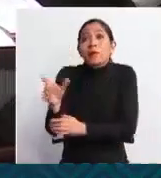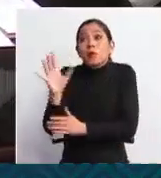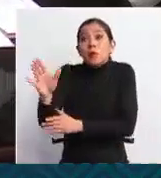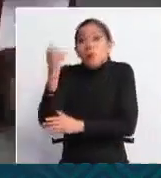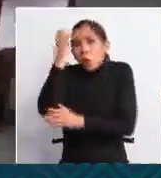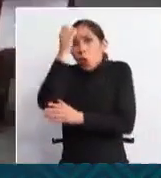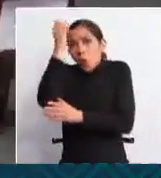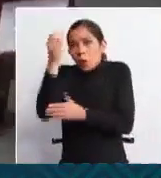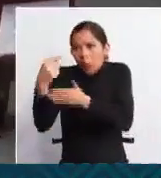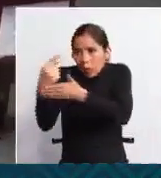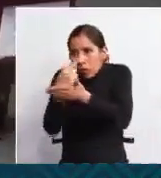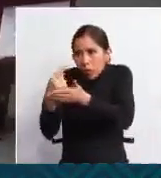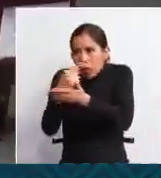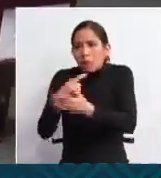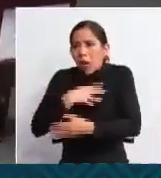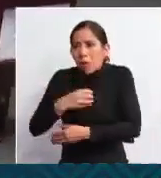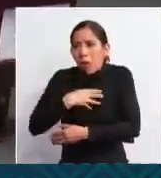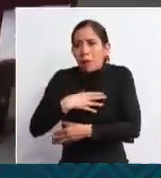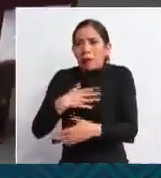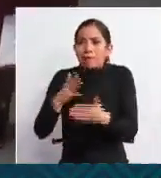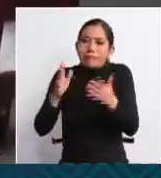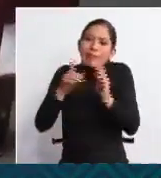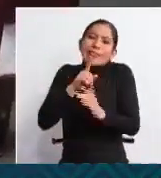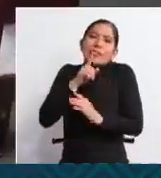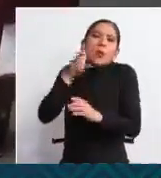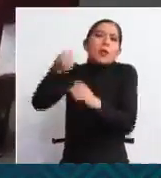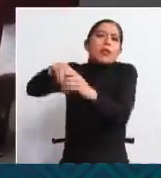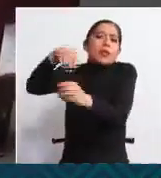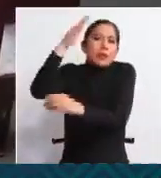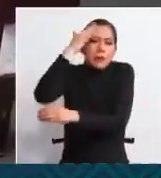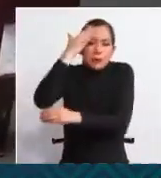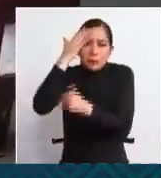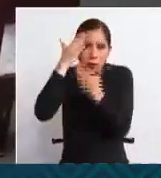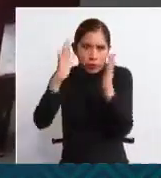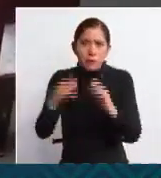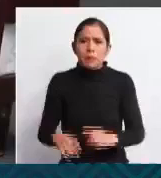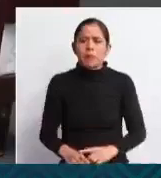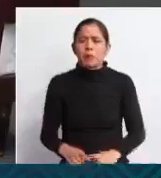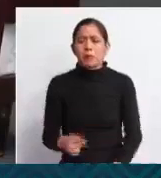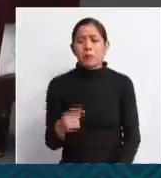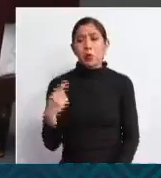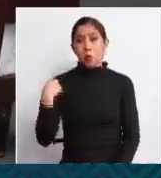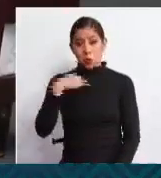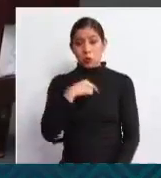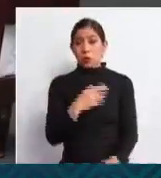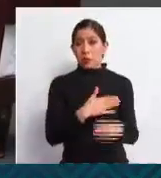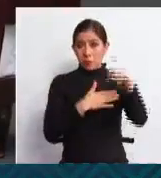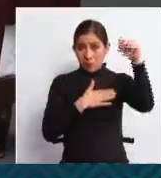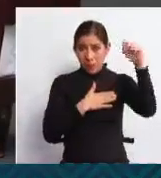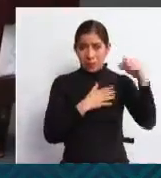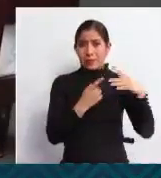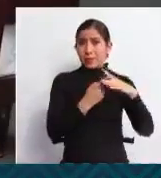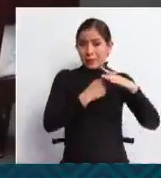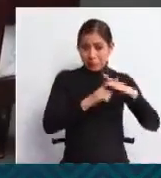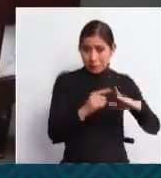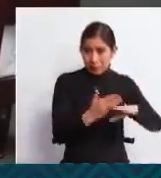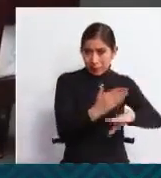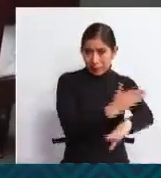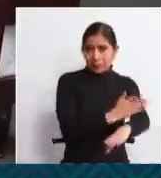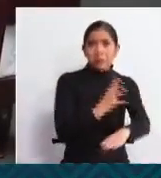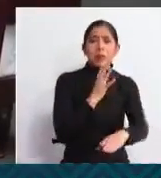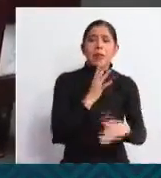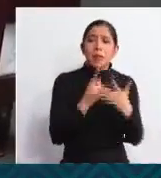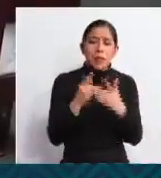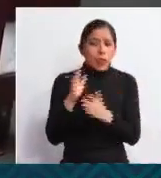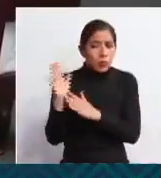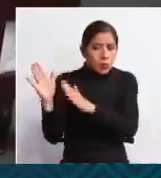habrán debatido internamente su posición. En todo caso, desde el principio, nosotros hemos dicho que vamos a respetar las posiciones de las